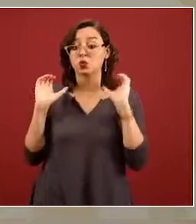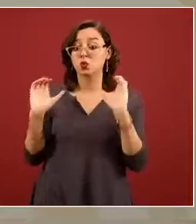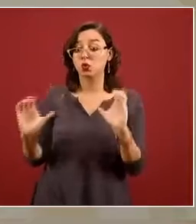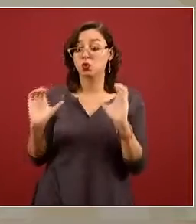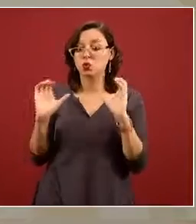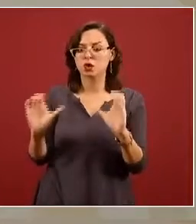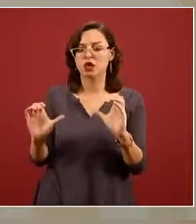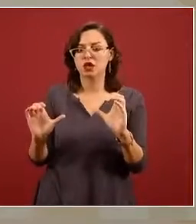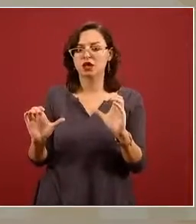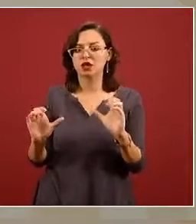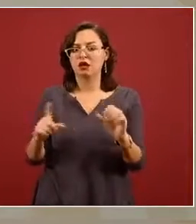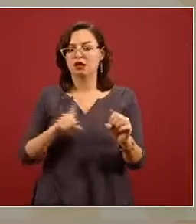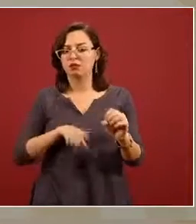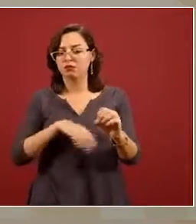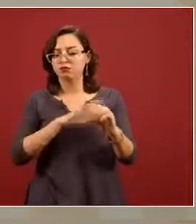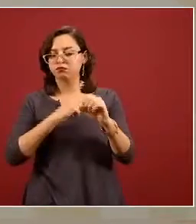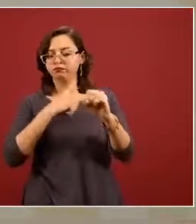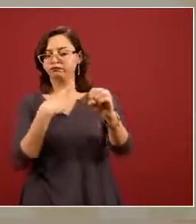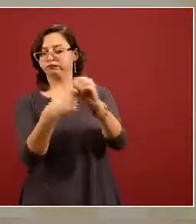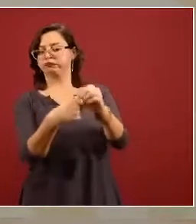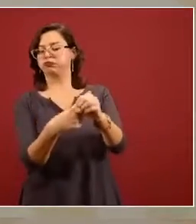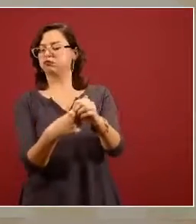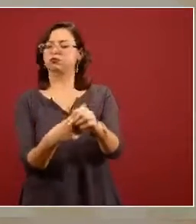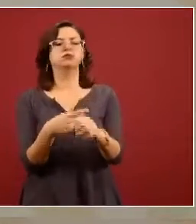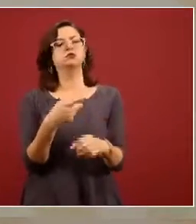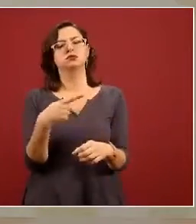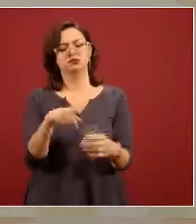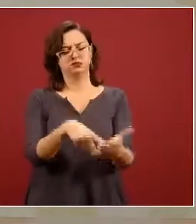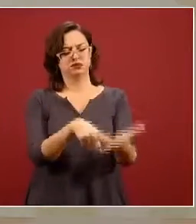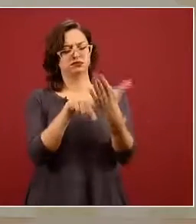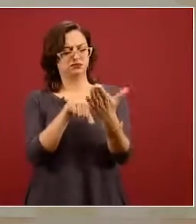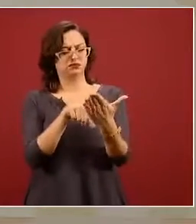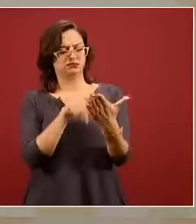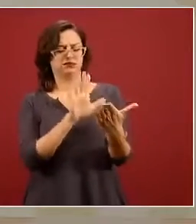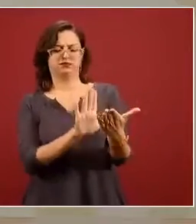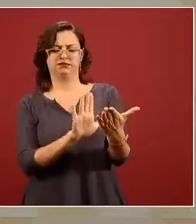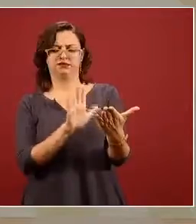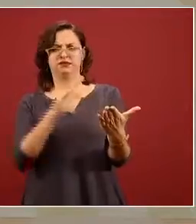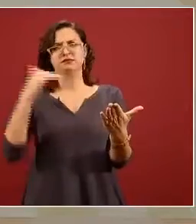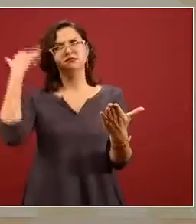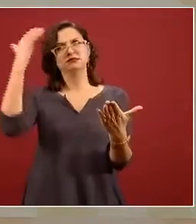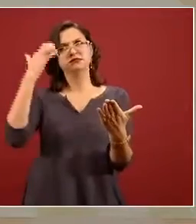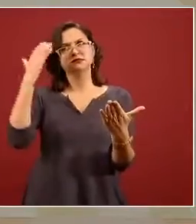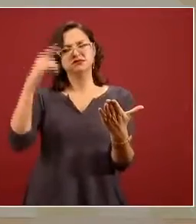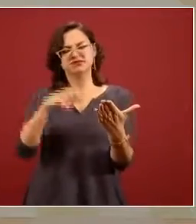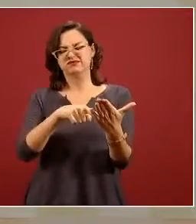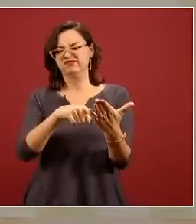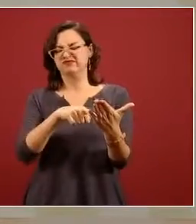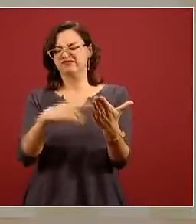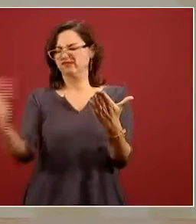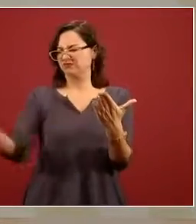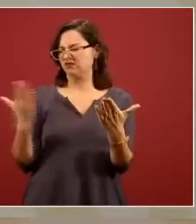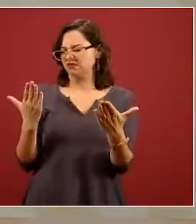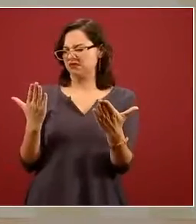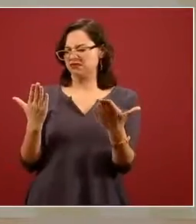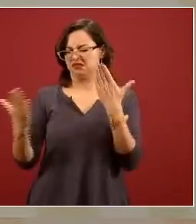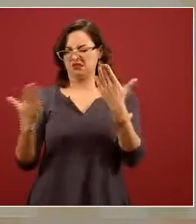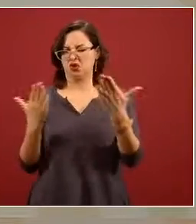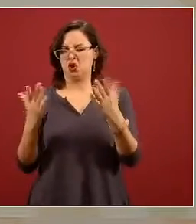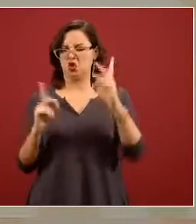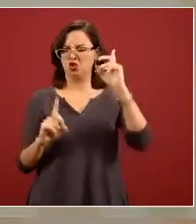de censura, pero sí de una segunda reflexión para contrastar fuentes. Y si no hay claridad de cuál es la fuente de